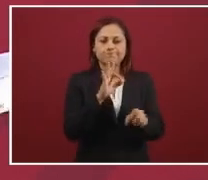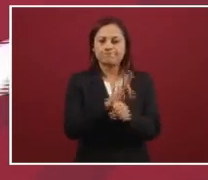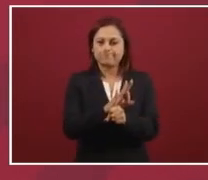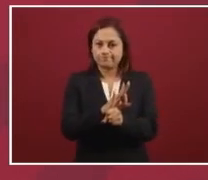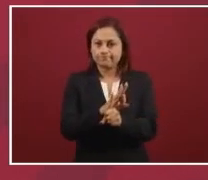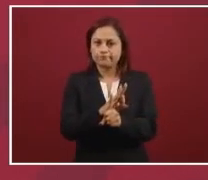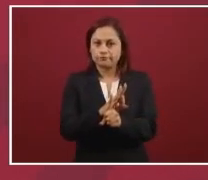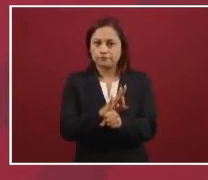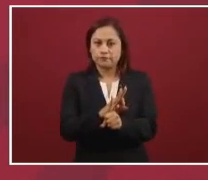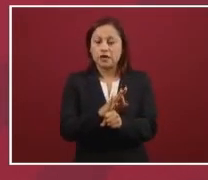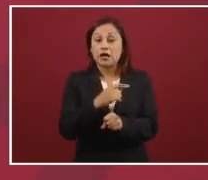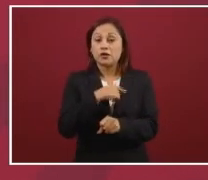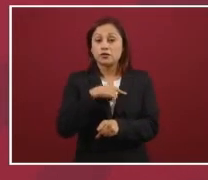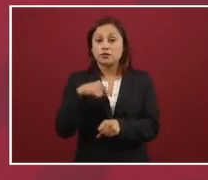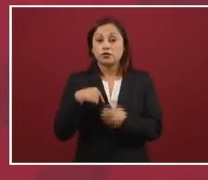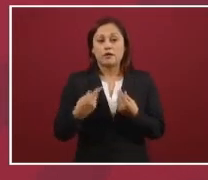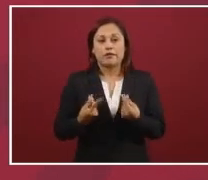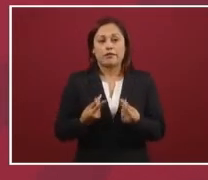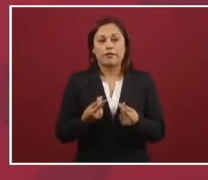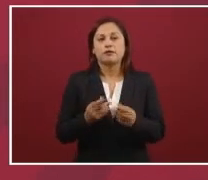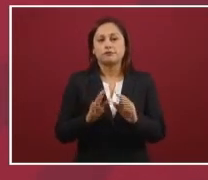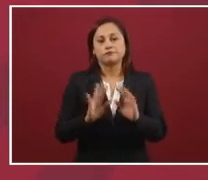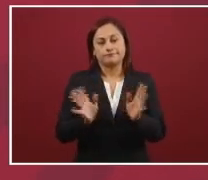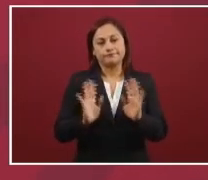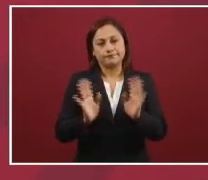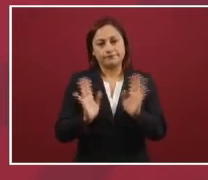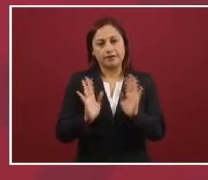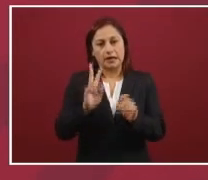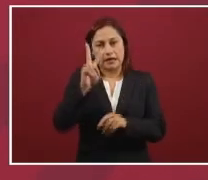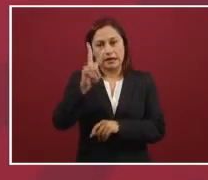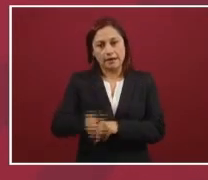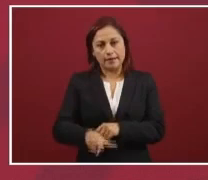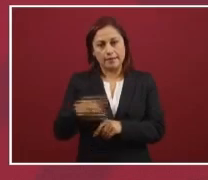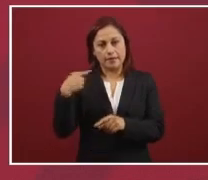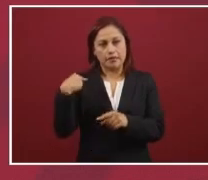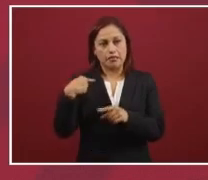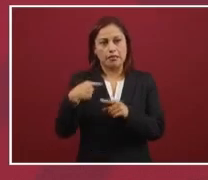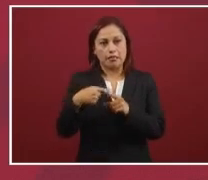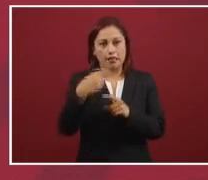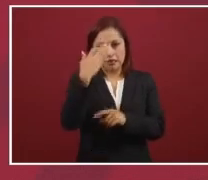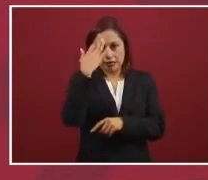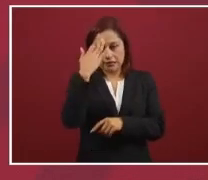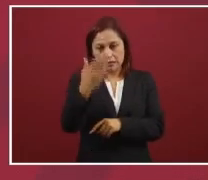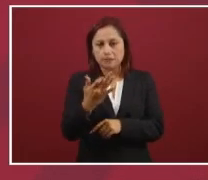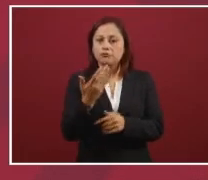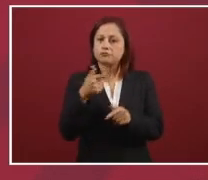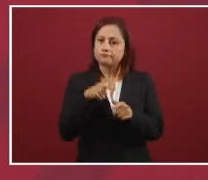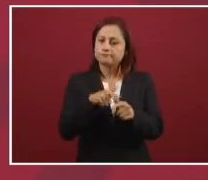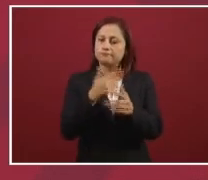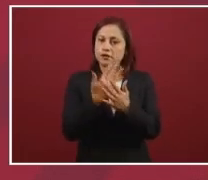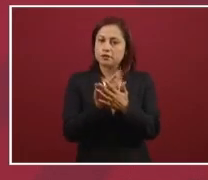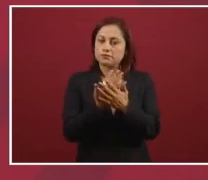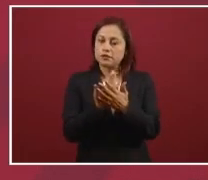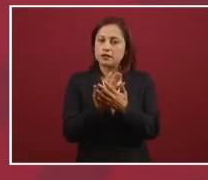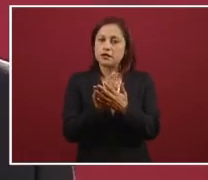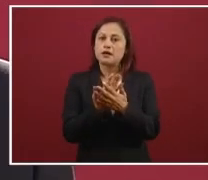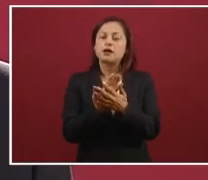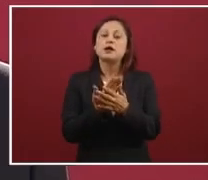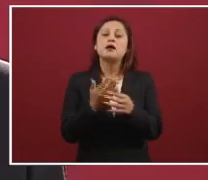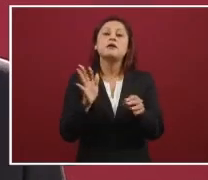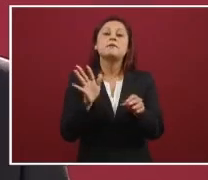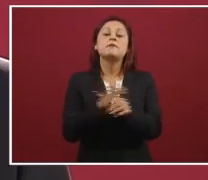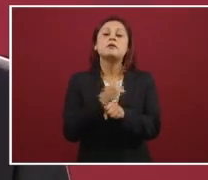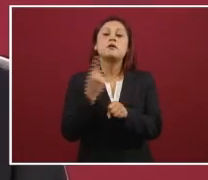lleva ya un tiempo el estudio. ¿Cómo era antes? Pues era, a